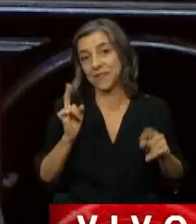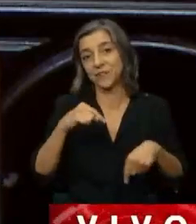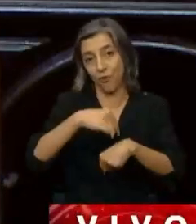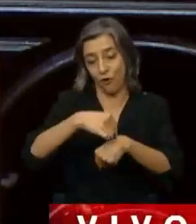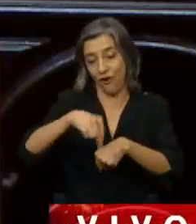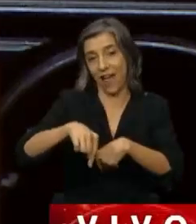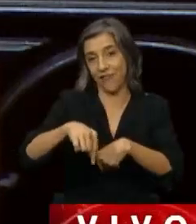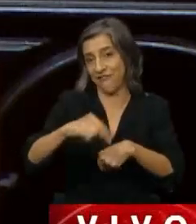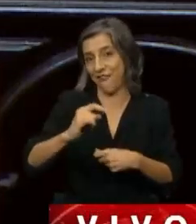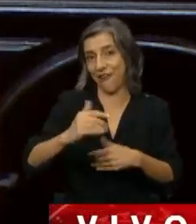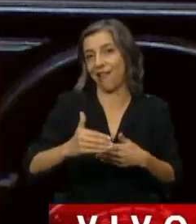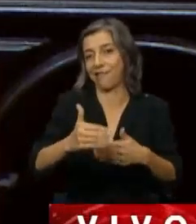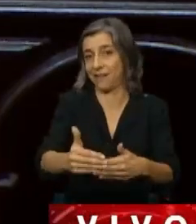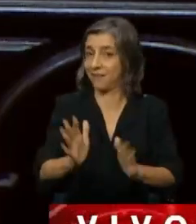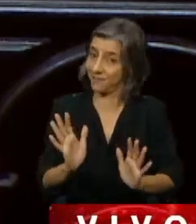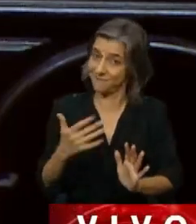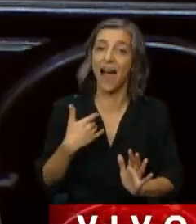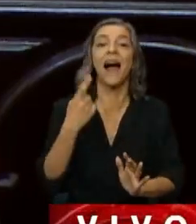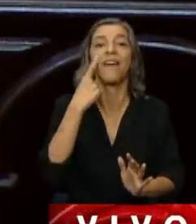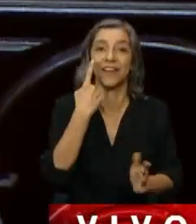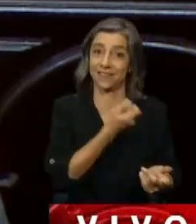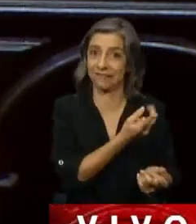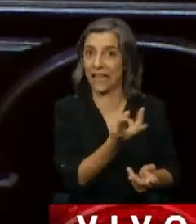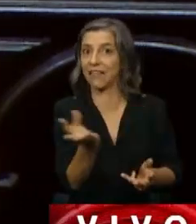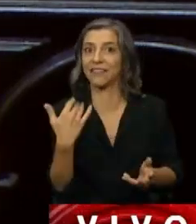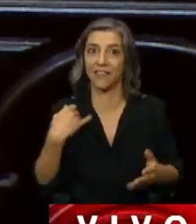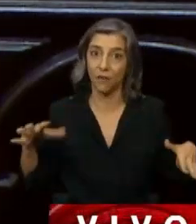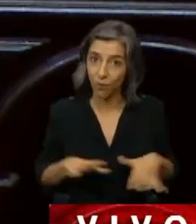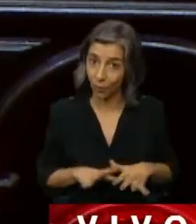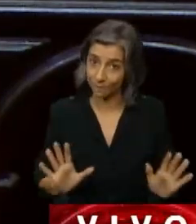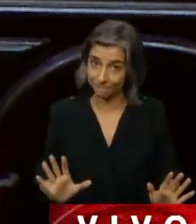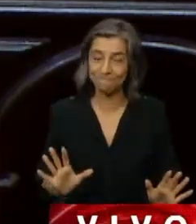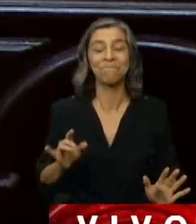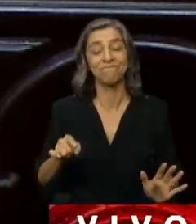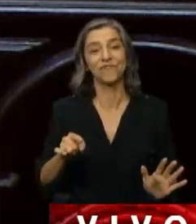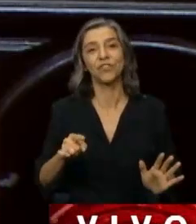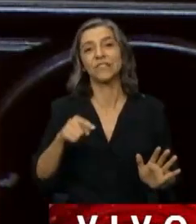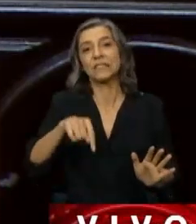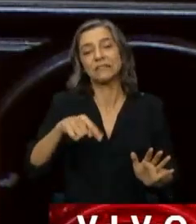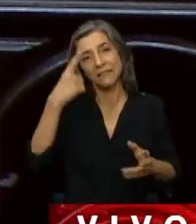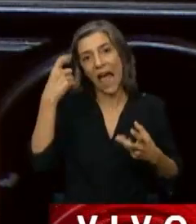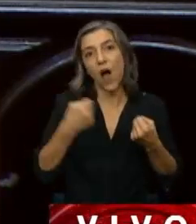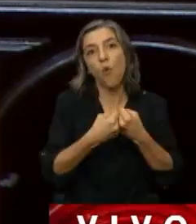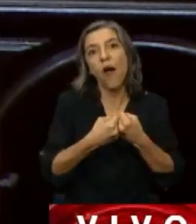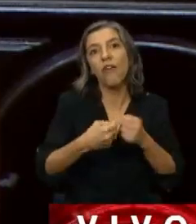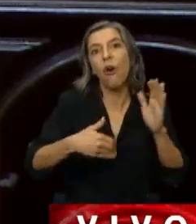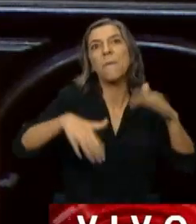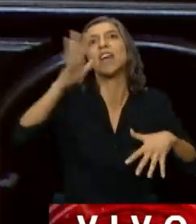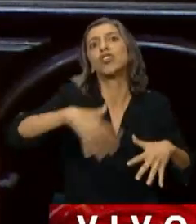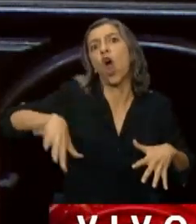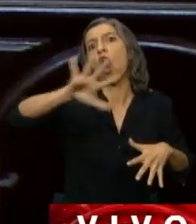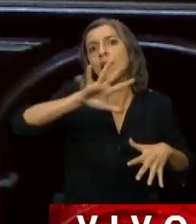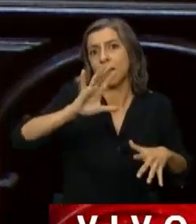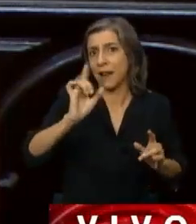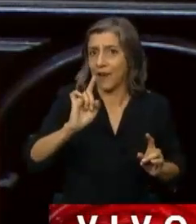puede imponer una reforma electoral, y menos cuando genera condiciones que deberíamos